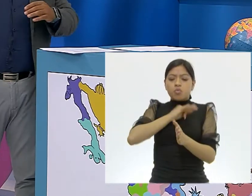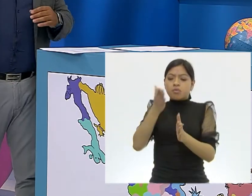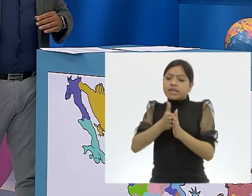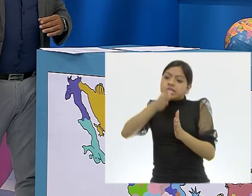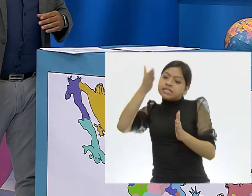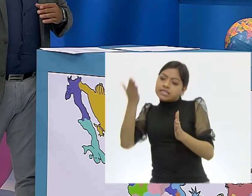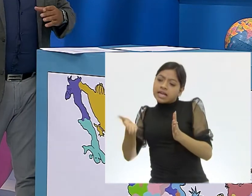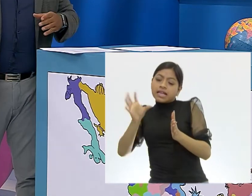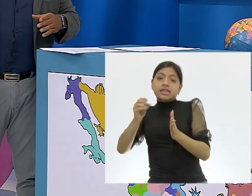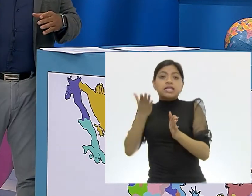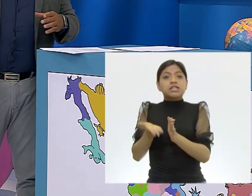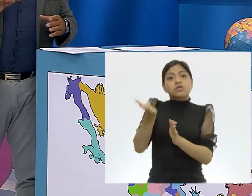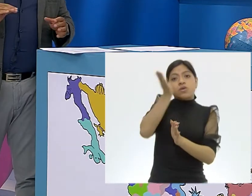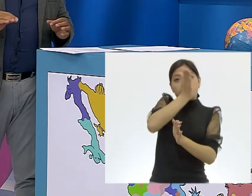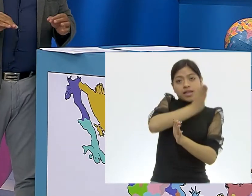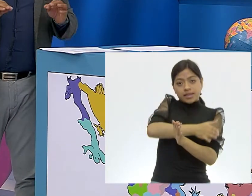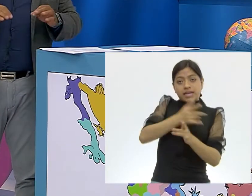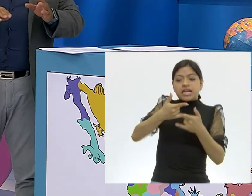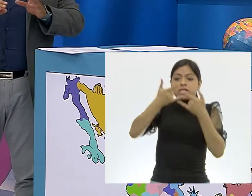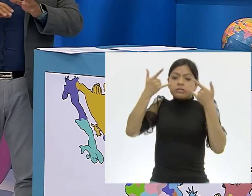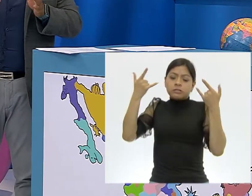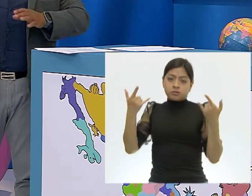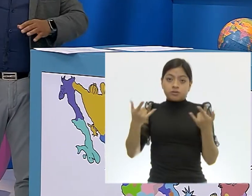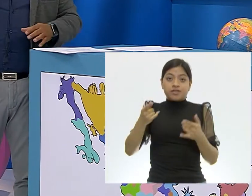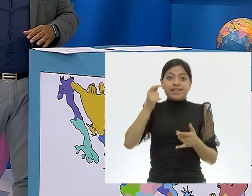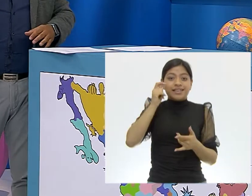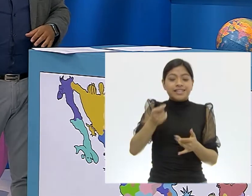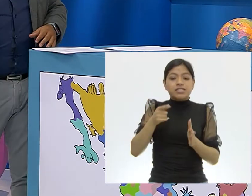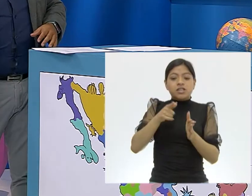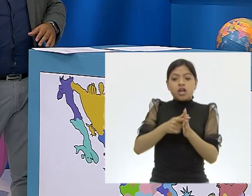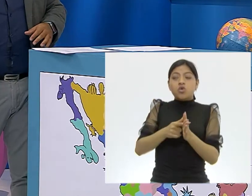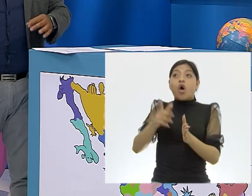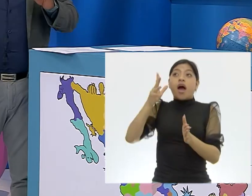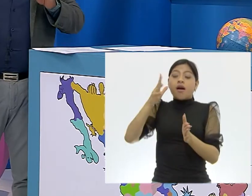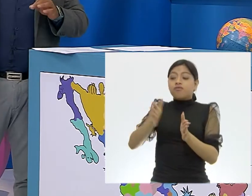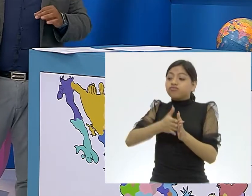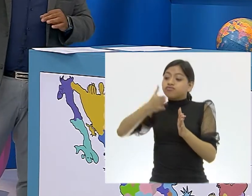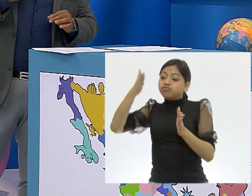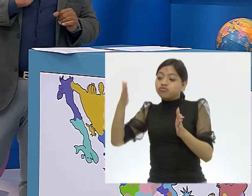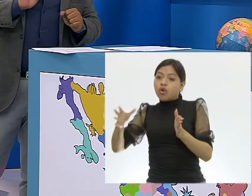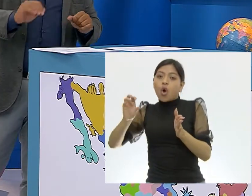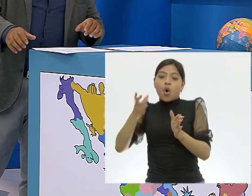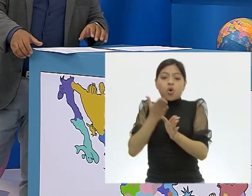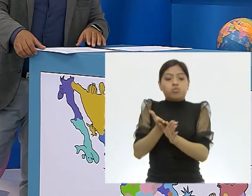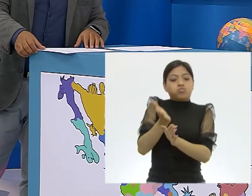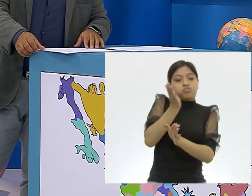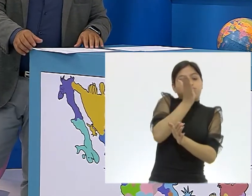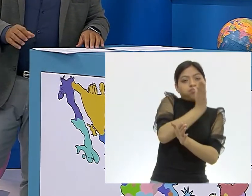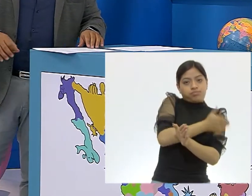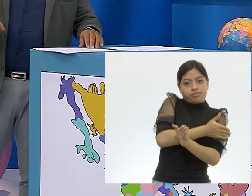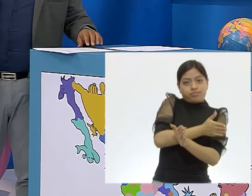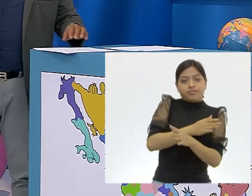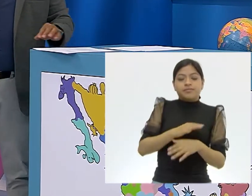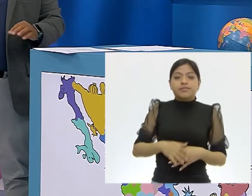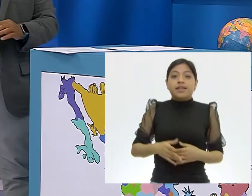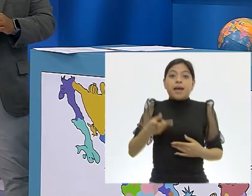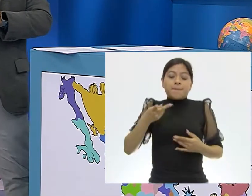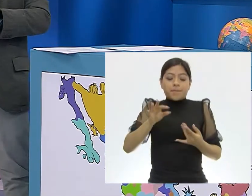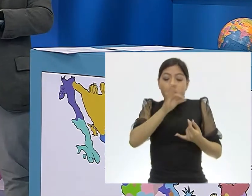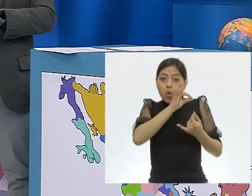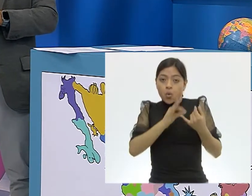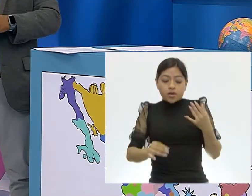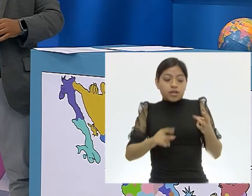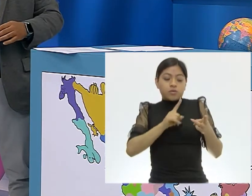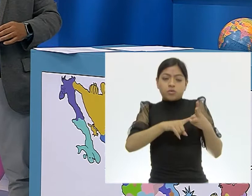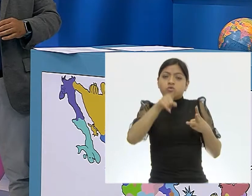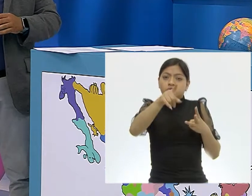tiempo hacia adelante o hacia atrás. Es decir, podemos hacer prolepsis o analepsis, ¿no? Y finalmente tenemos una